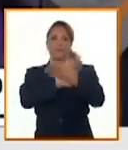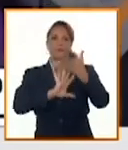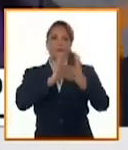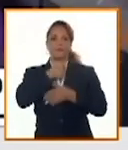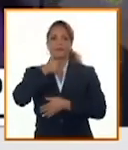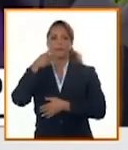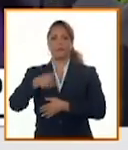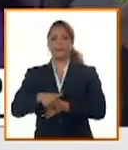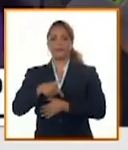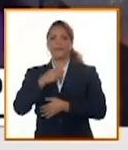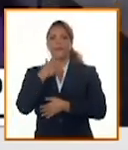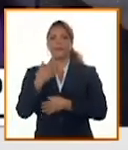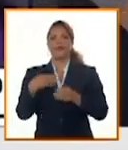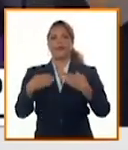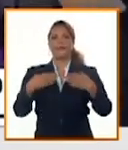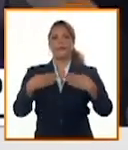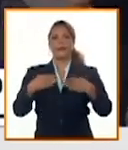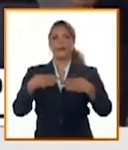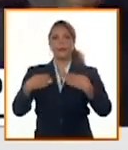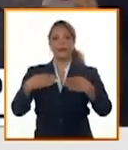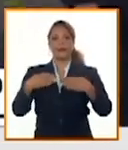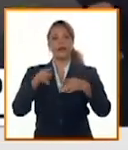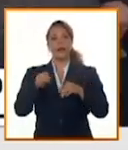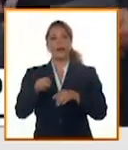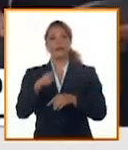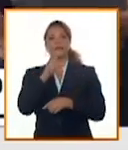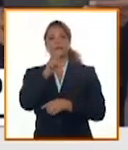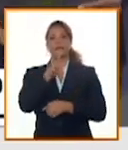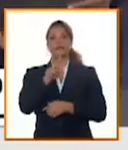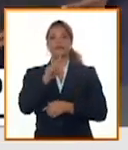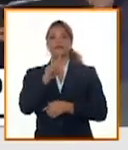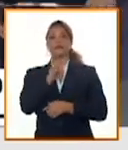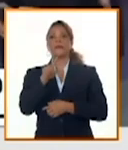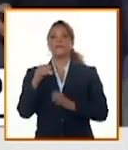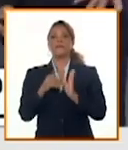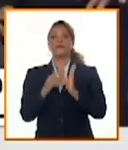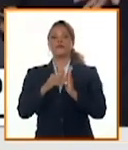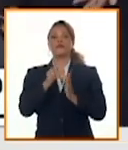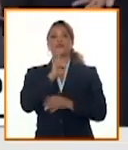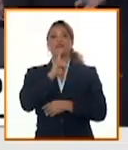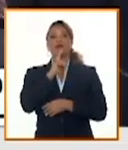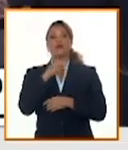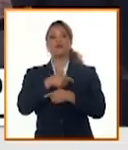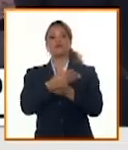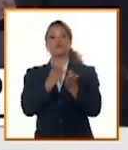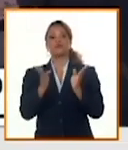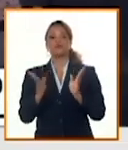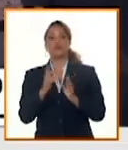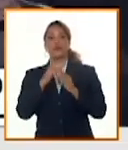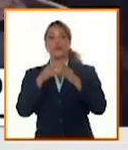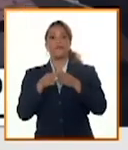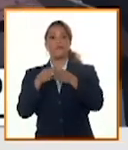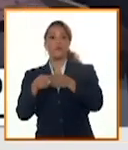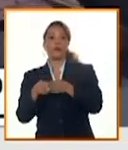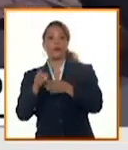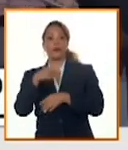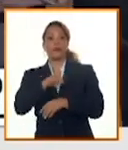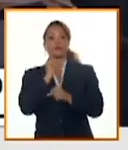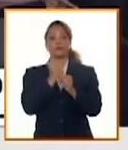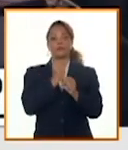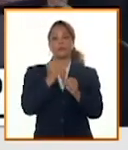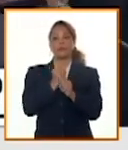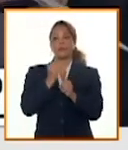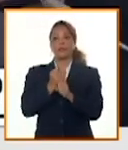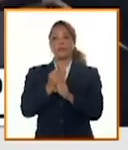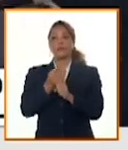el canal de Panamá donde se envían cientos de millones de litros de agua para que pasen buques ahora están trabajando en cada vez